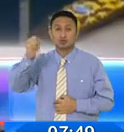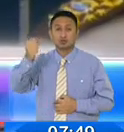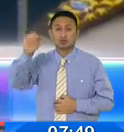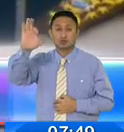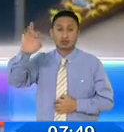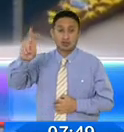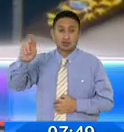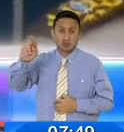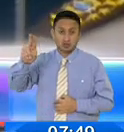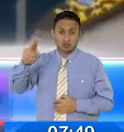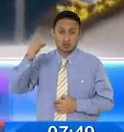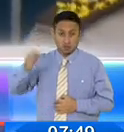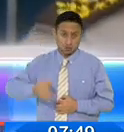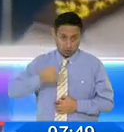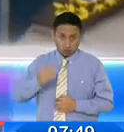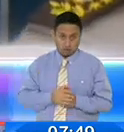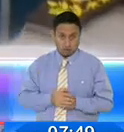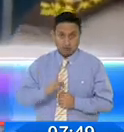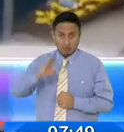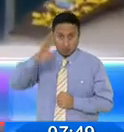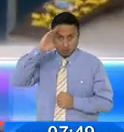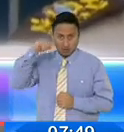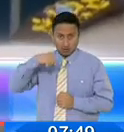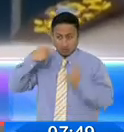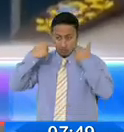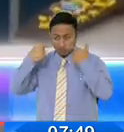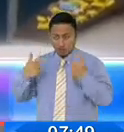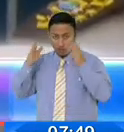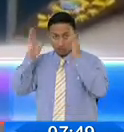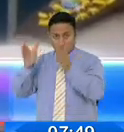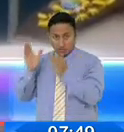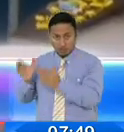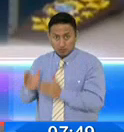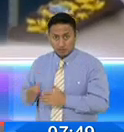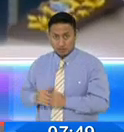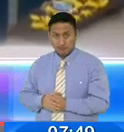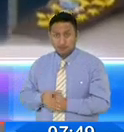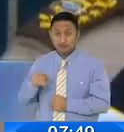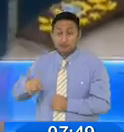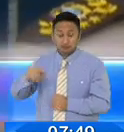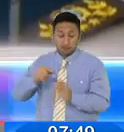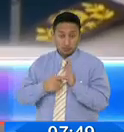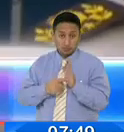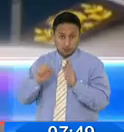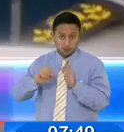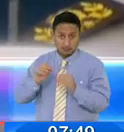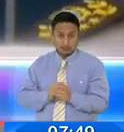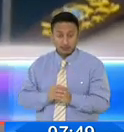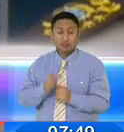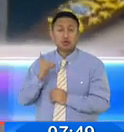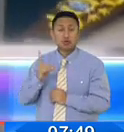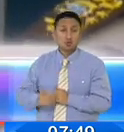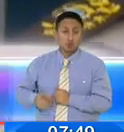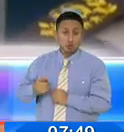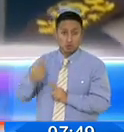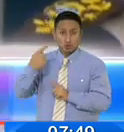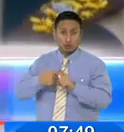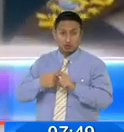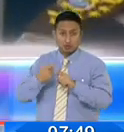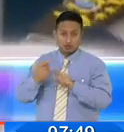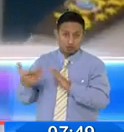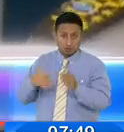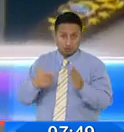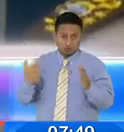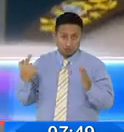donde están enfocados nuestra preocupación y eso ha dado resultados. Tenemos Durán ya más de un mes sin muertes violentas, el Sur ya